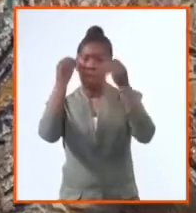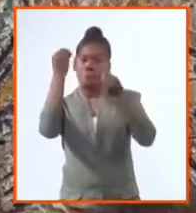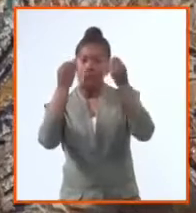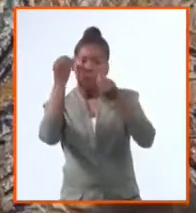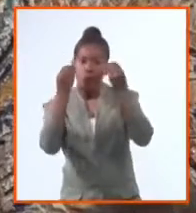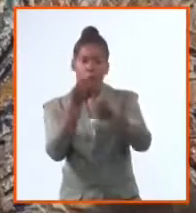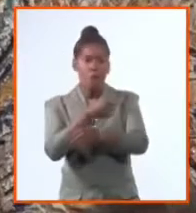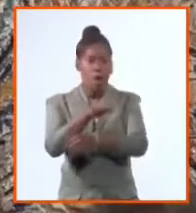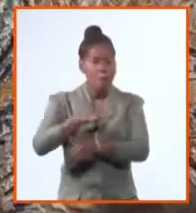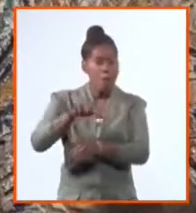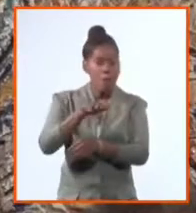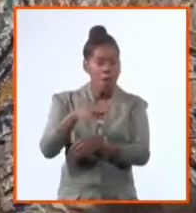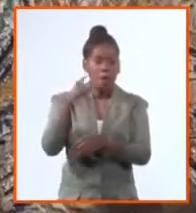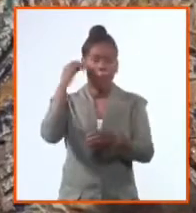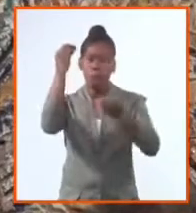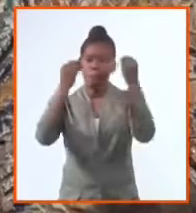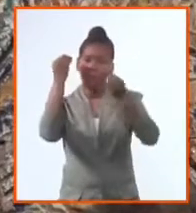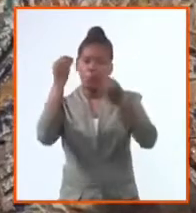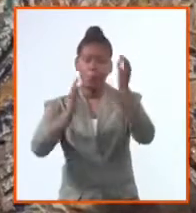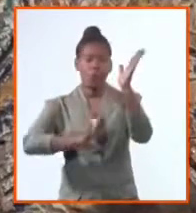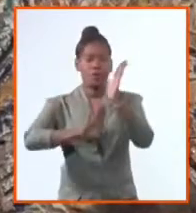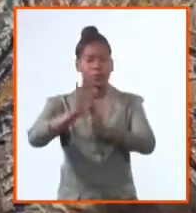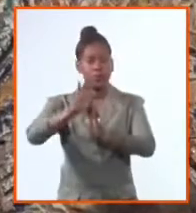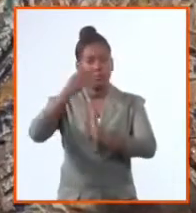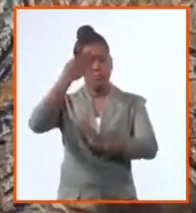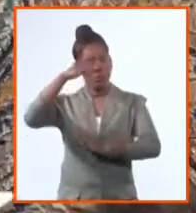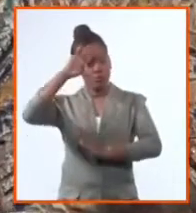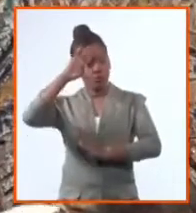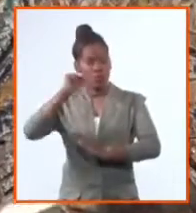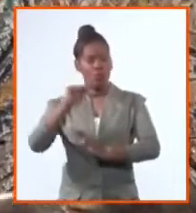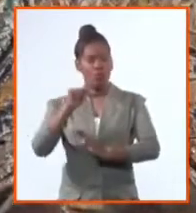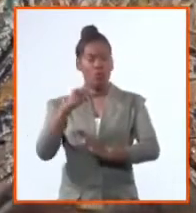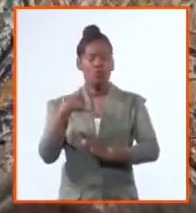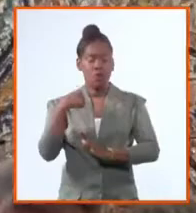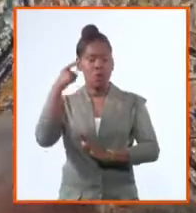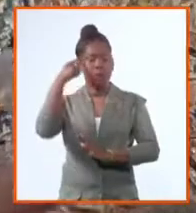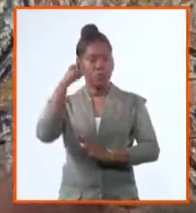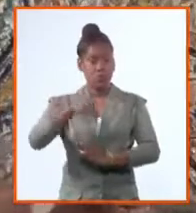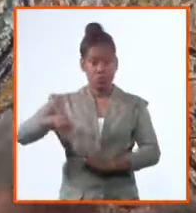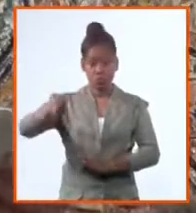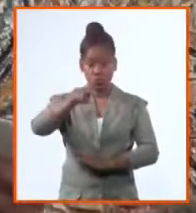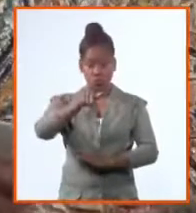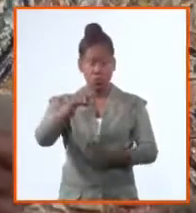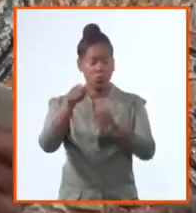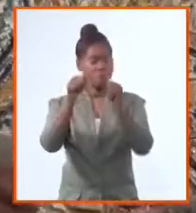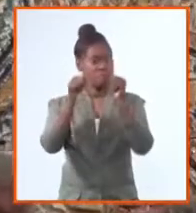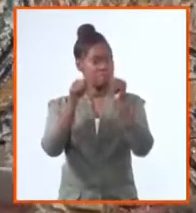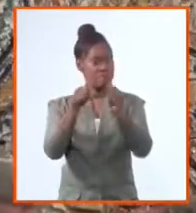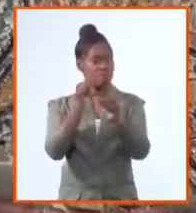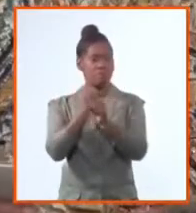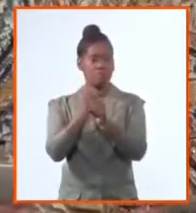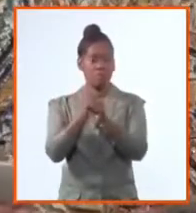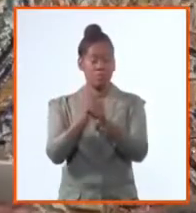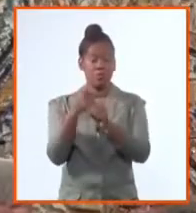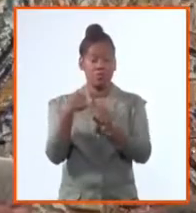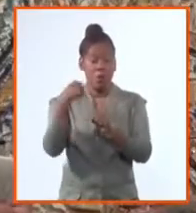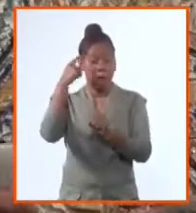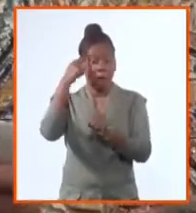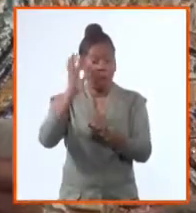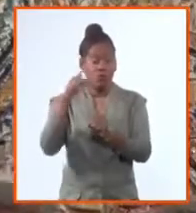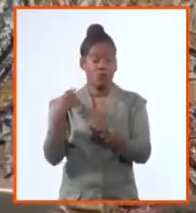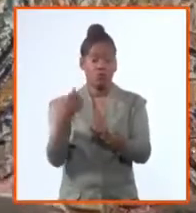en lo que hay que hacer y cómo lo podemos hacer. Por lo que estamos apostando es que logremos una